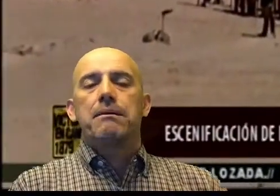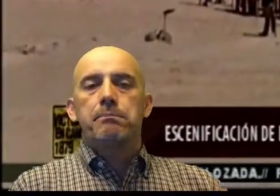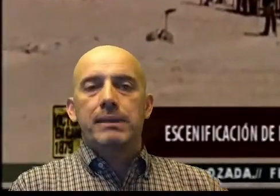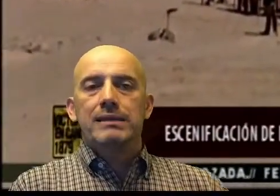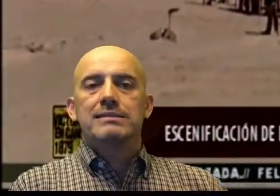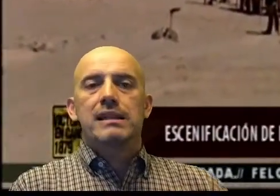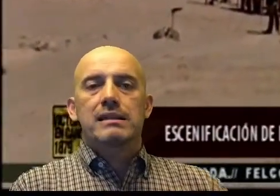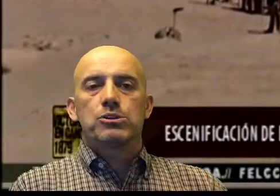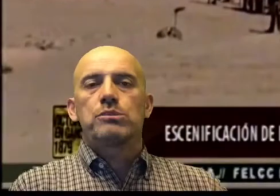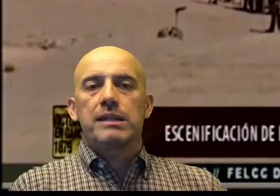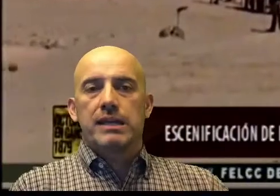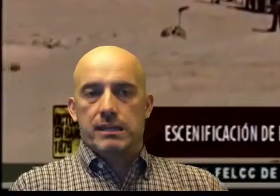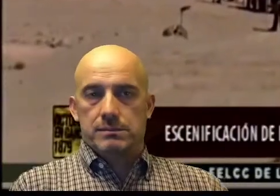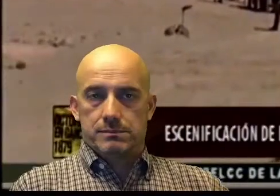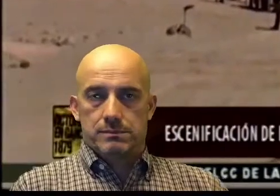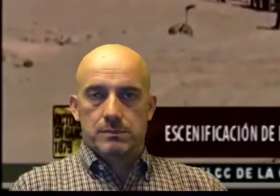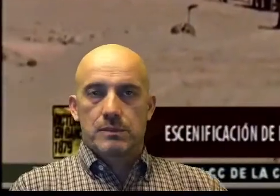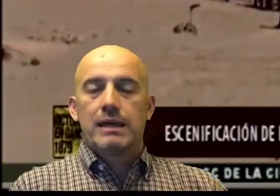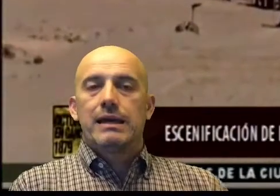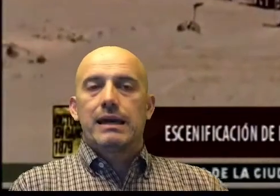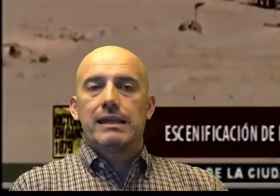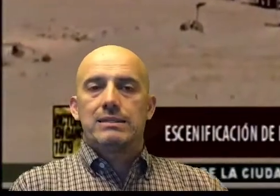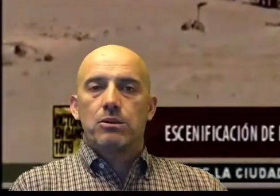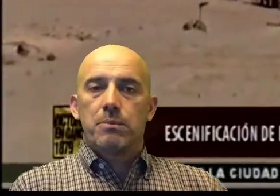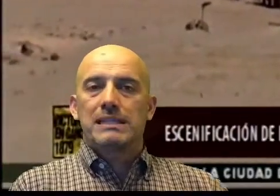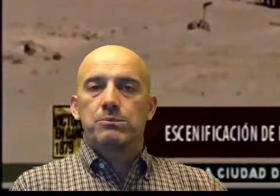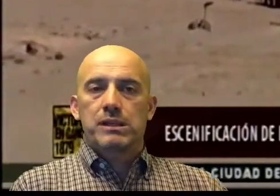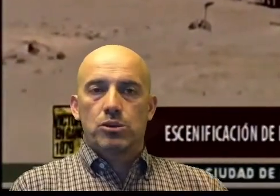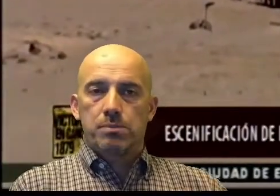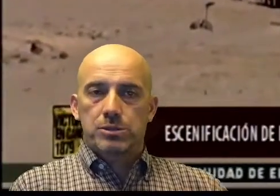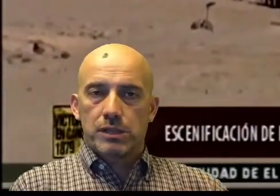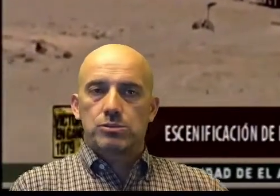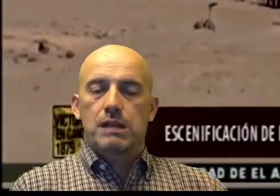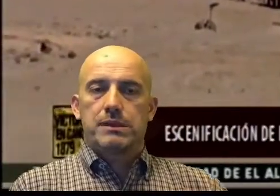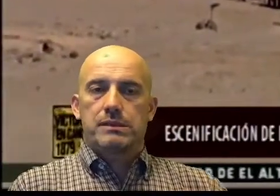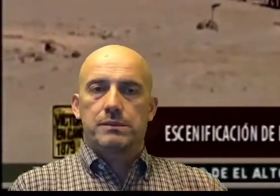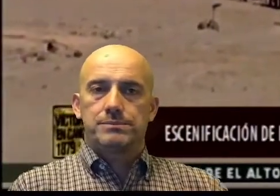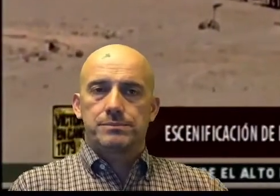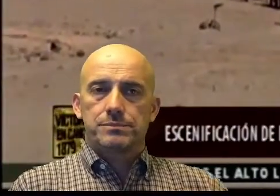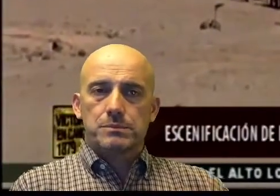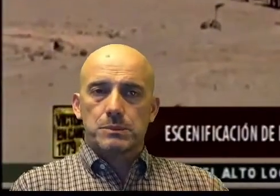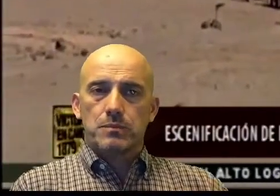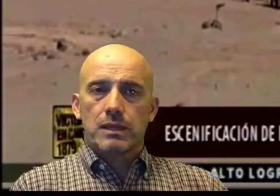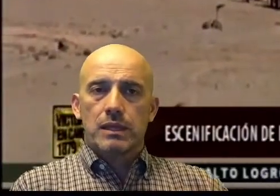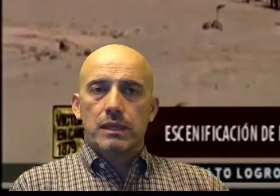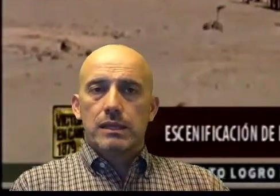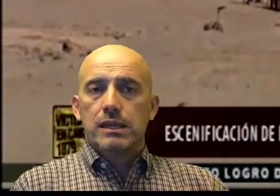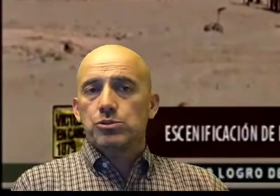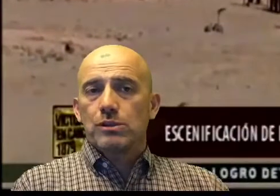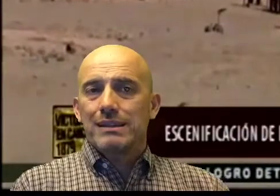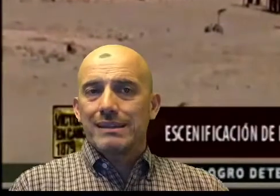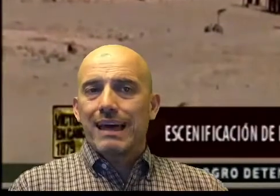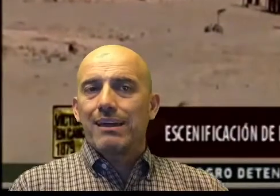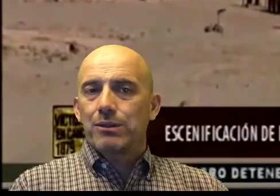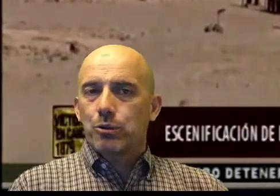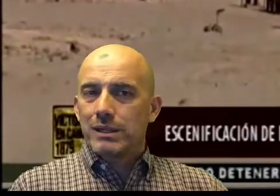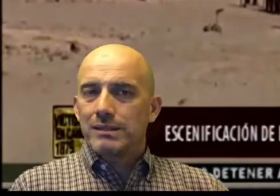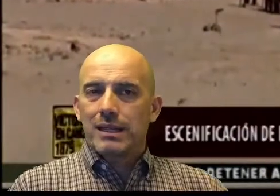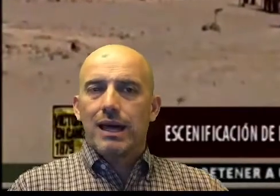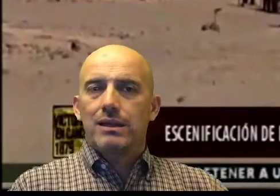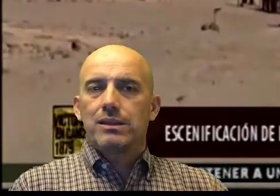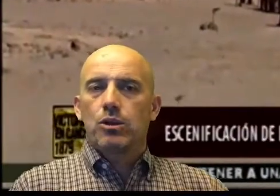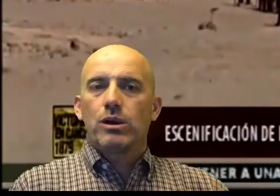también será arriendo de utilitarios en ese combate mueren dos personas solamente y eso da